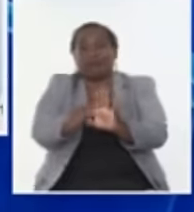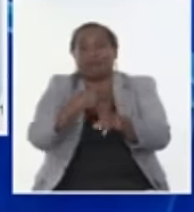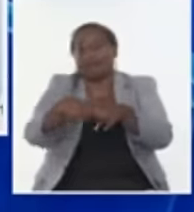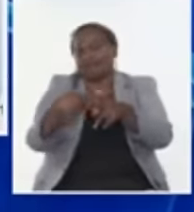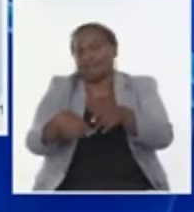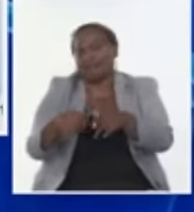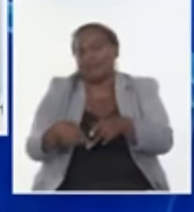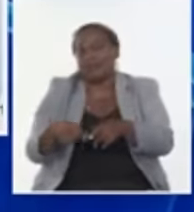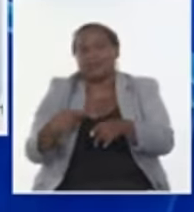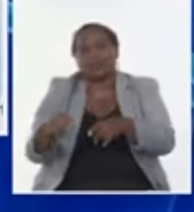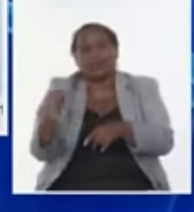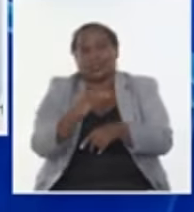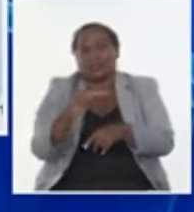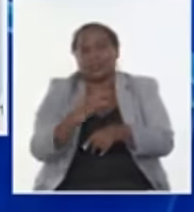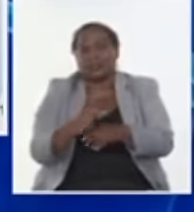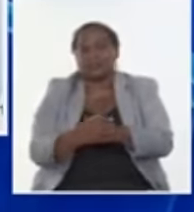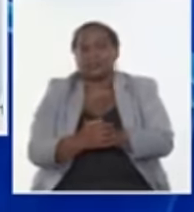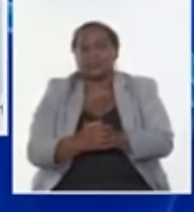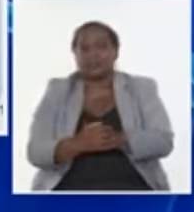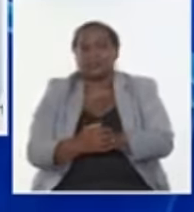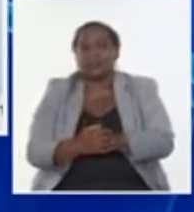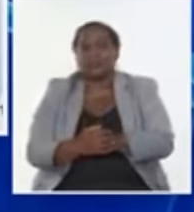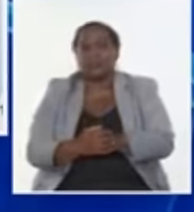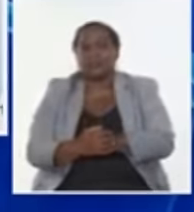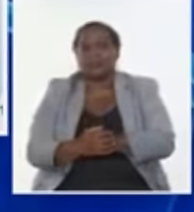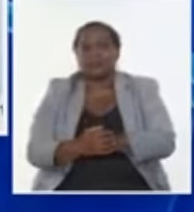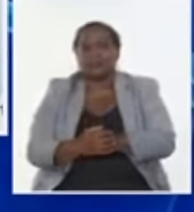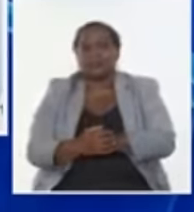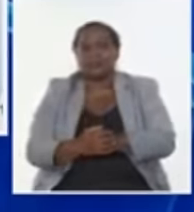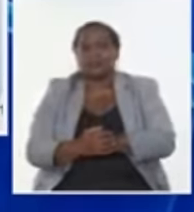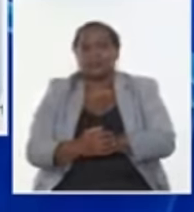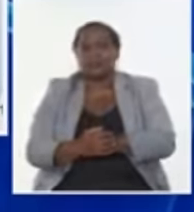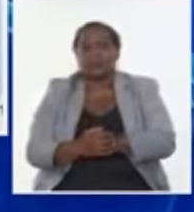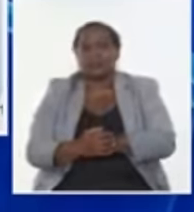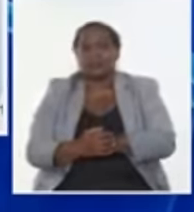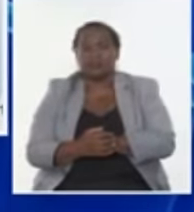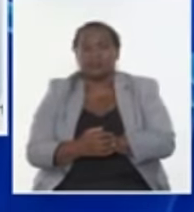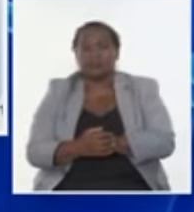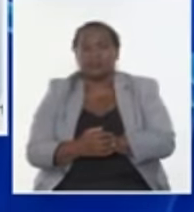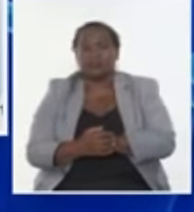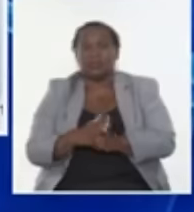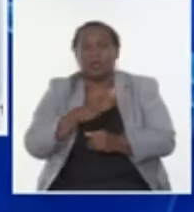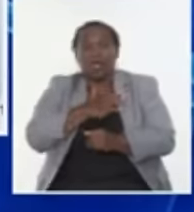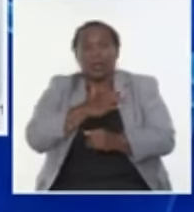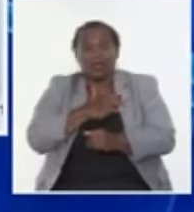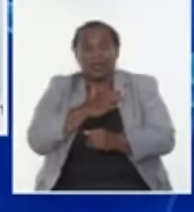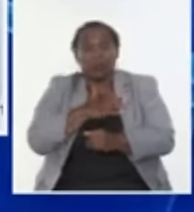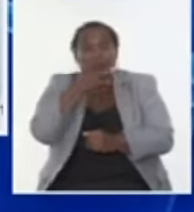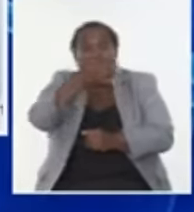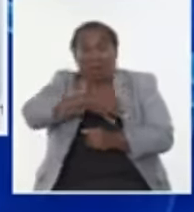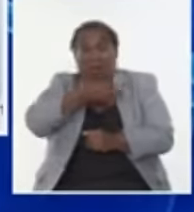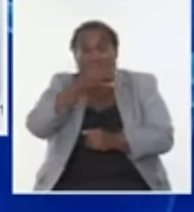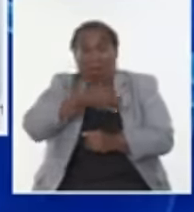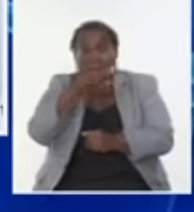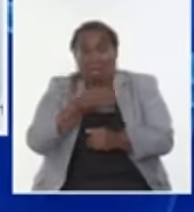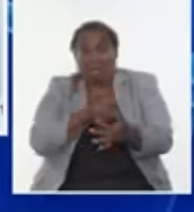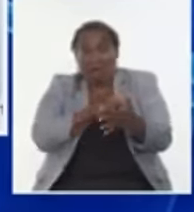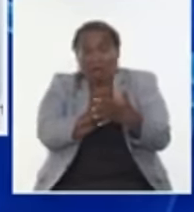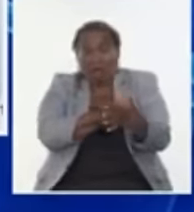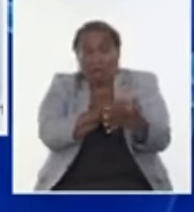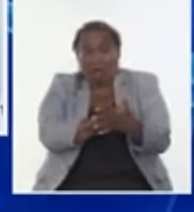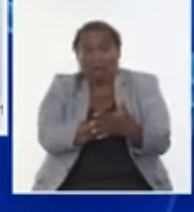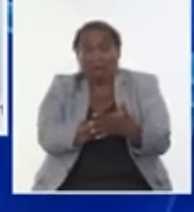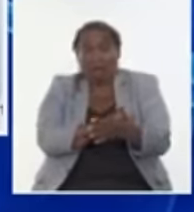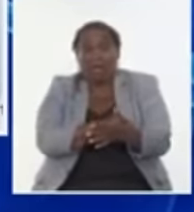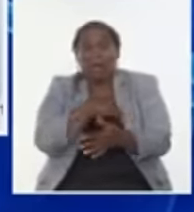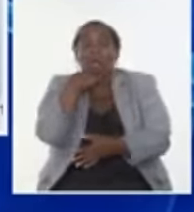cuestiones negativas. Nosotros hemos reiterado más una ocasión que el enfrentamiento